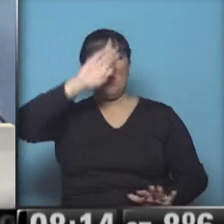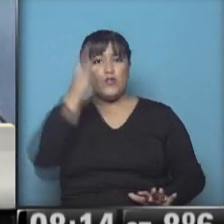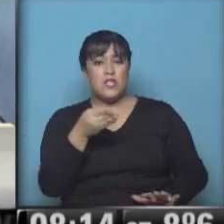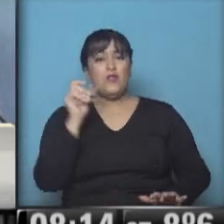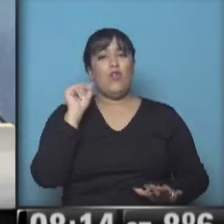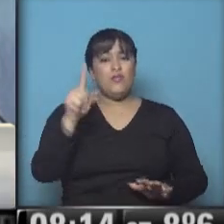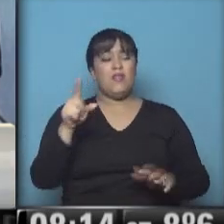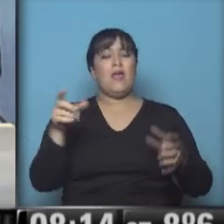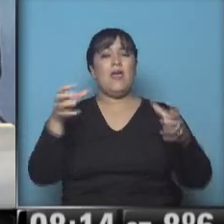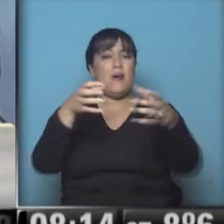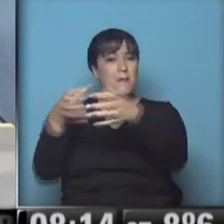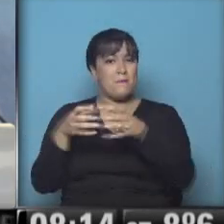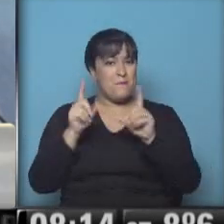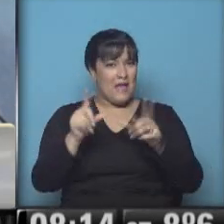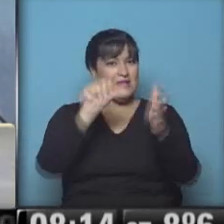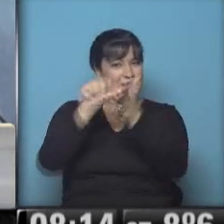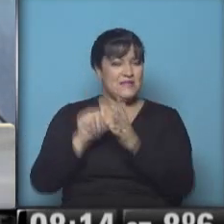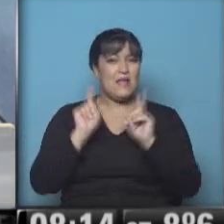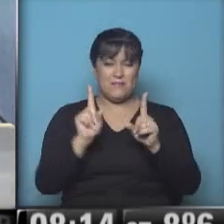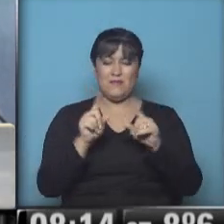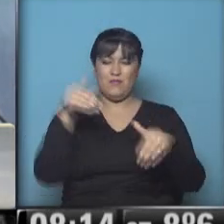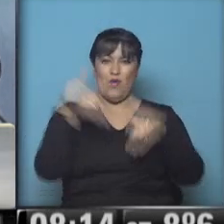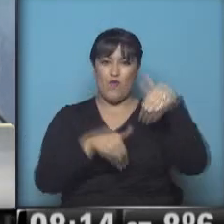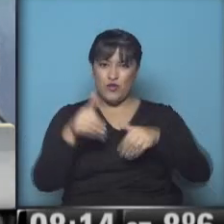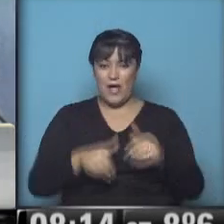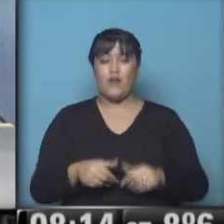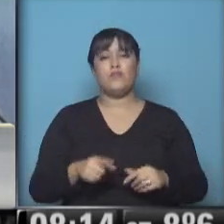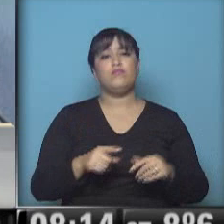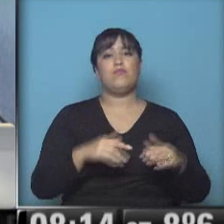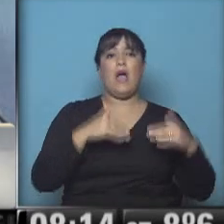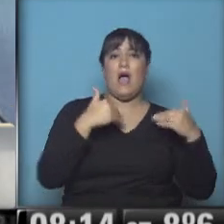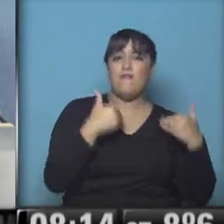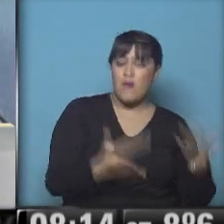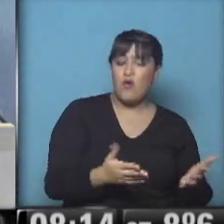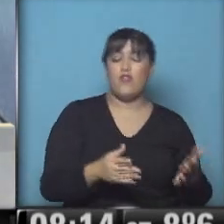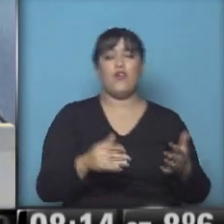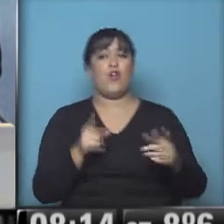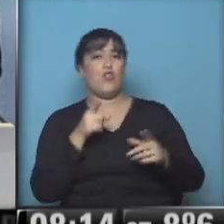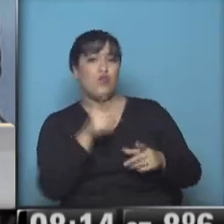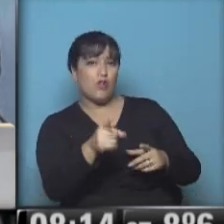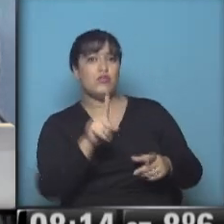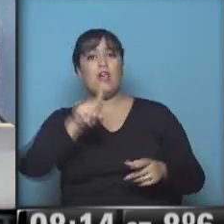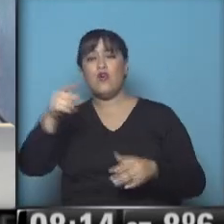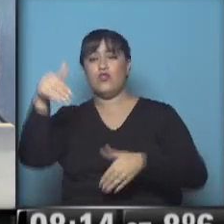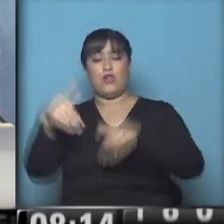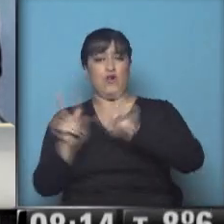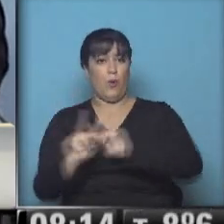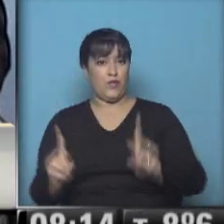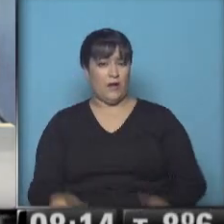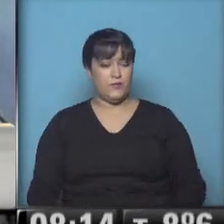los países miembros que efectivamente votaron los que hicieron a favor los que lo hicieron en contra y los que se